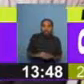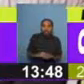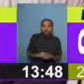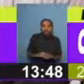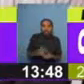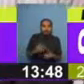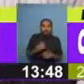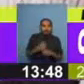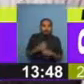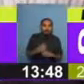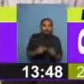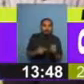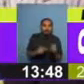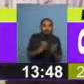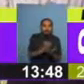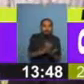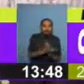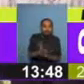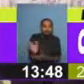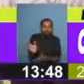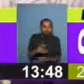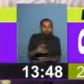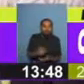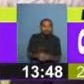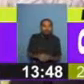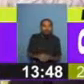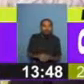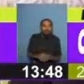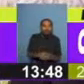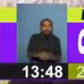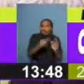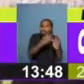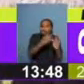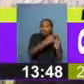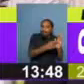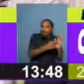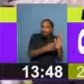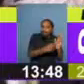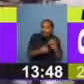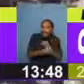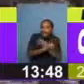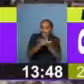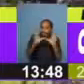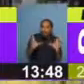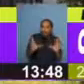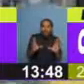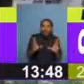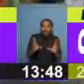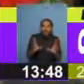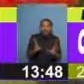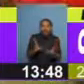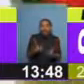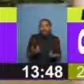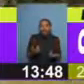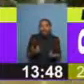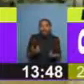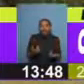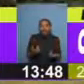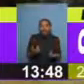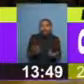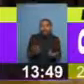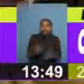claro, que limite las reelecciones. No es posible que tengamos gente que